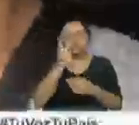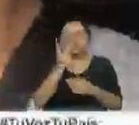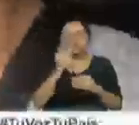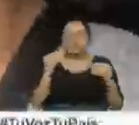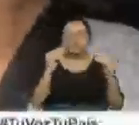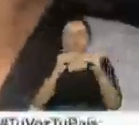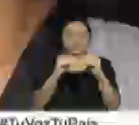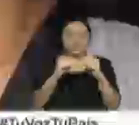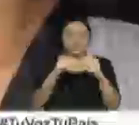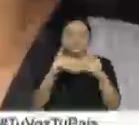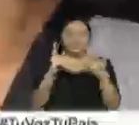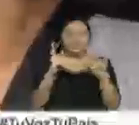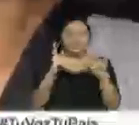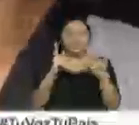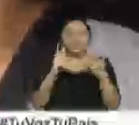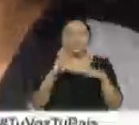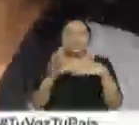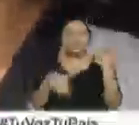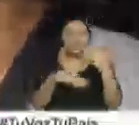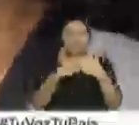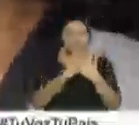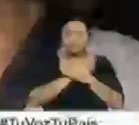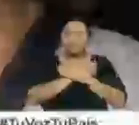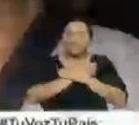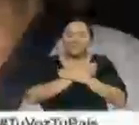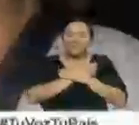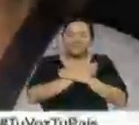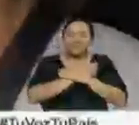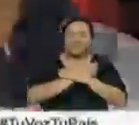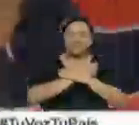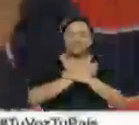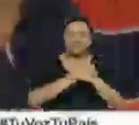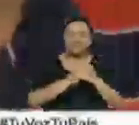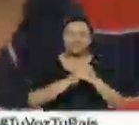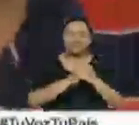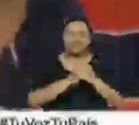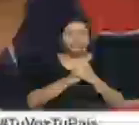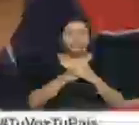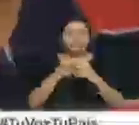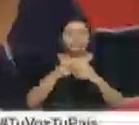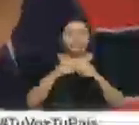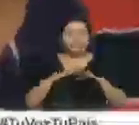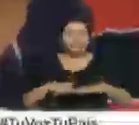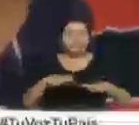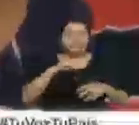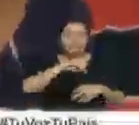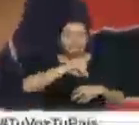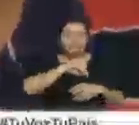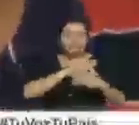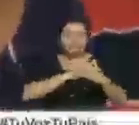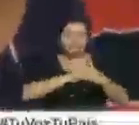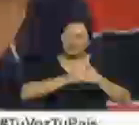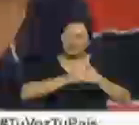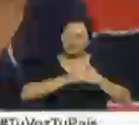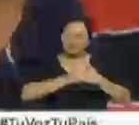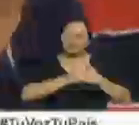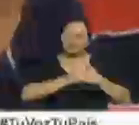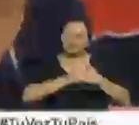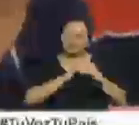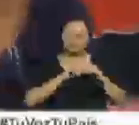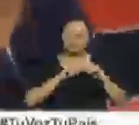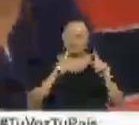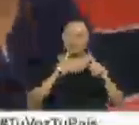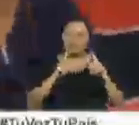a despedir con todo el cariño del mundo que le tenemos hacia él. Dentro de nosotros hay mucha pena, pero también hay